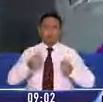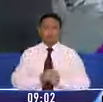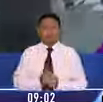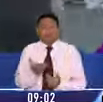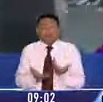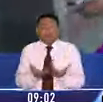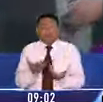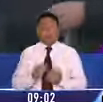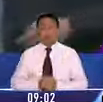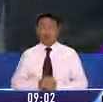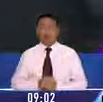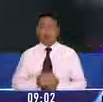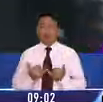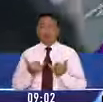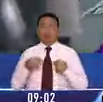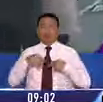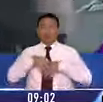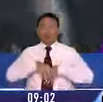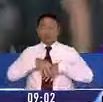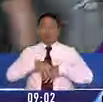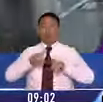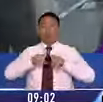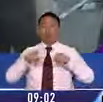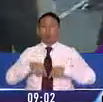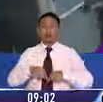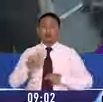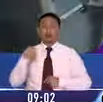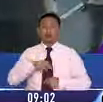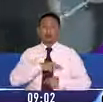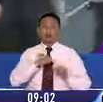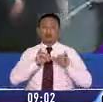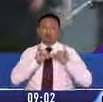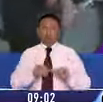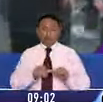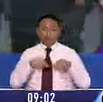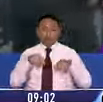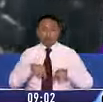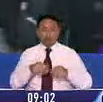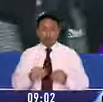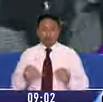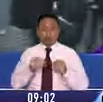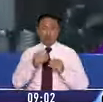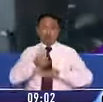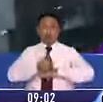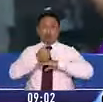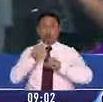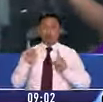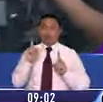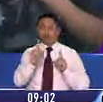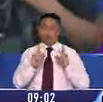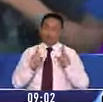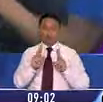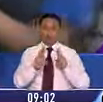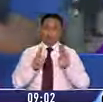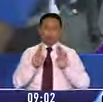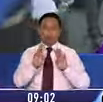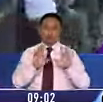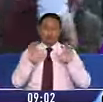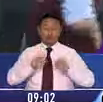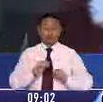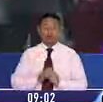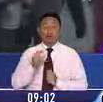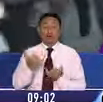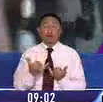podrían realizar el día de hoy. Sin embargo, nosotros nos vamos a mantener en este punto. Siguen llegando las autoridades. Hoy se va a ejecutar pues